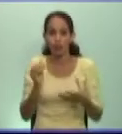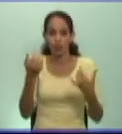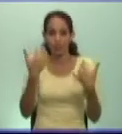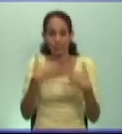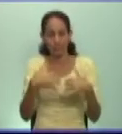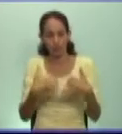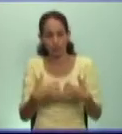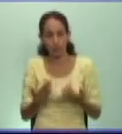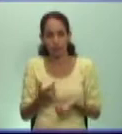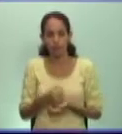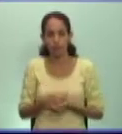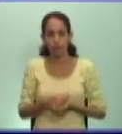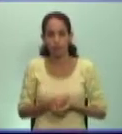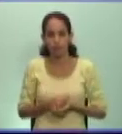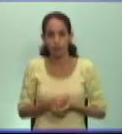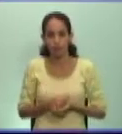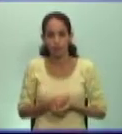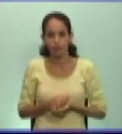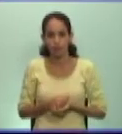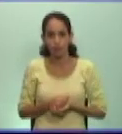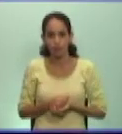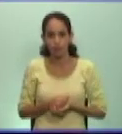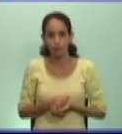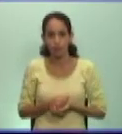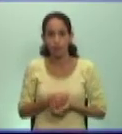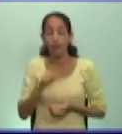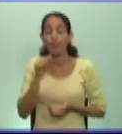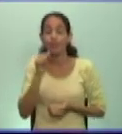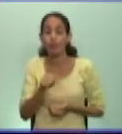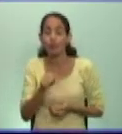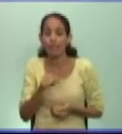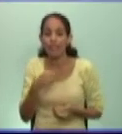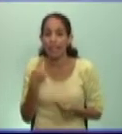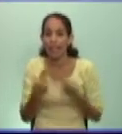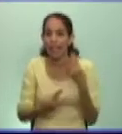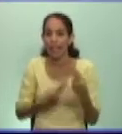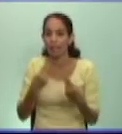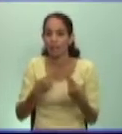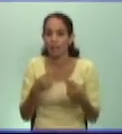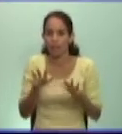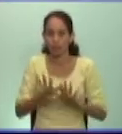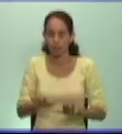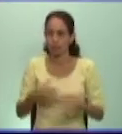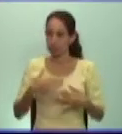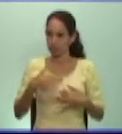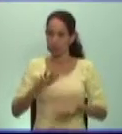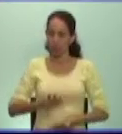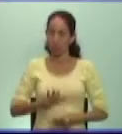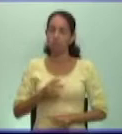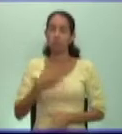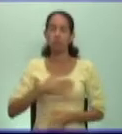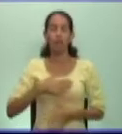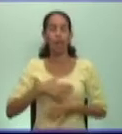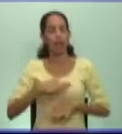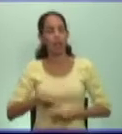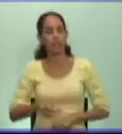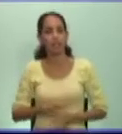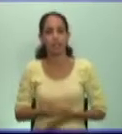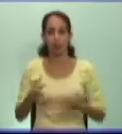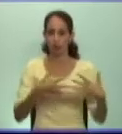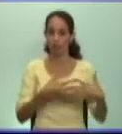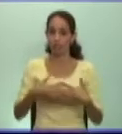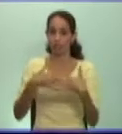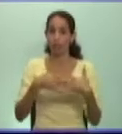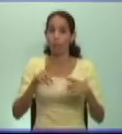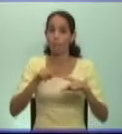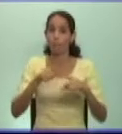desarrollo de Estados Unidos. Y entonces aplican esta neutralidad. Pero ¿qué ocurre? Japón ataca